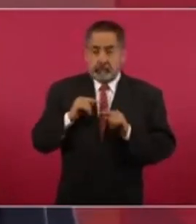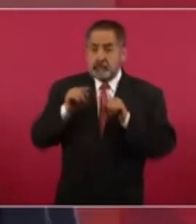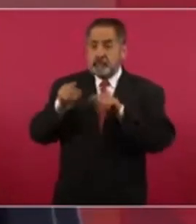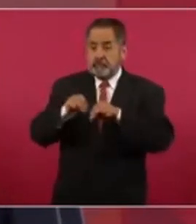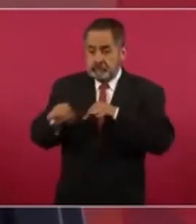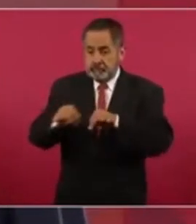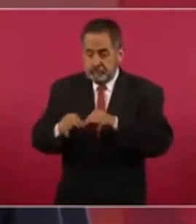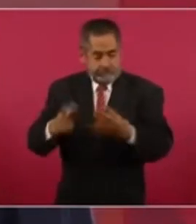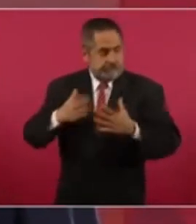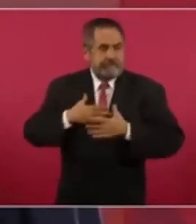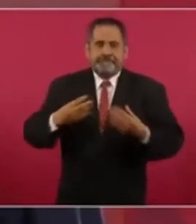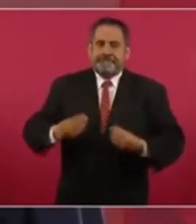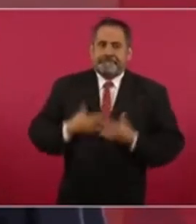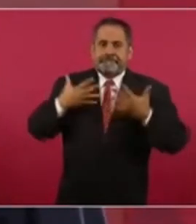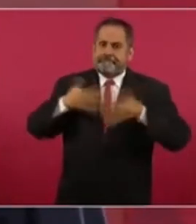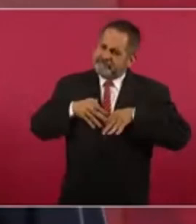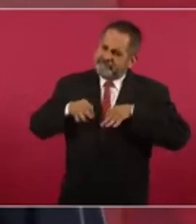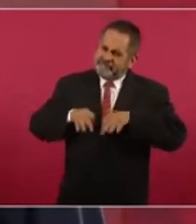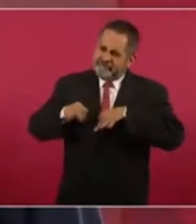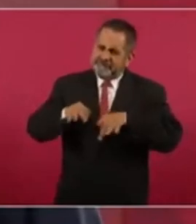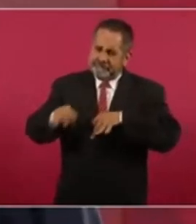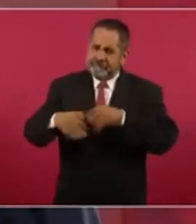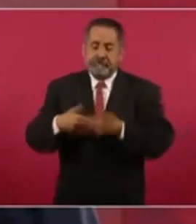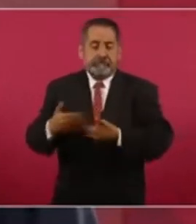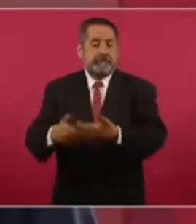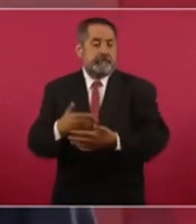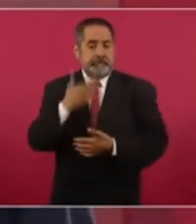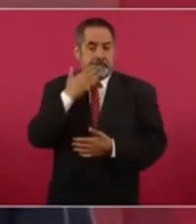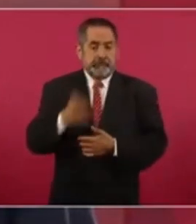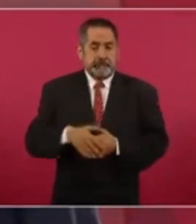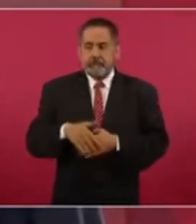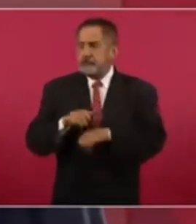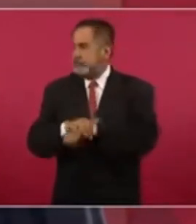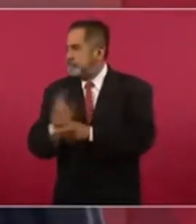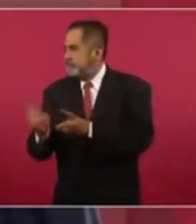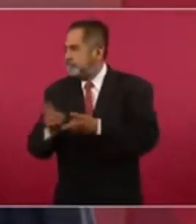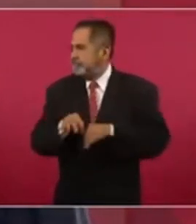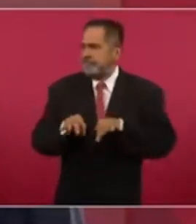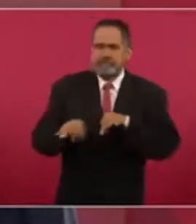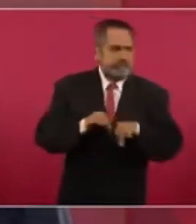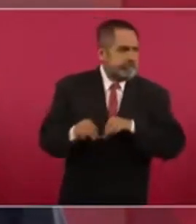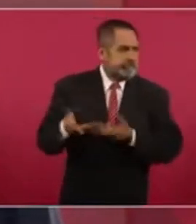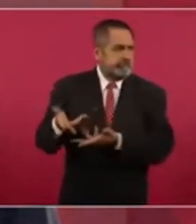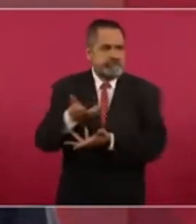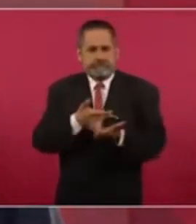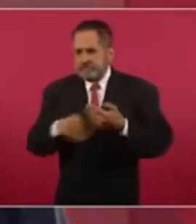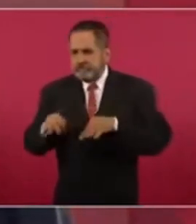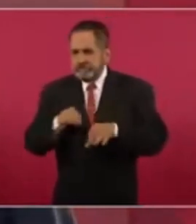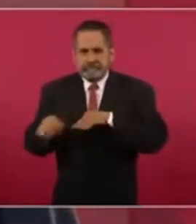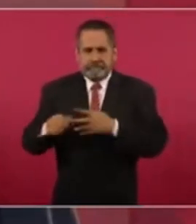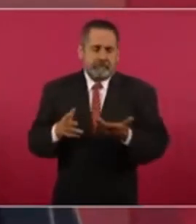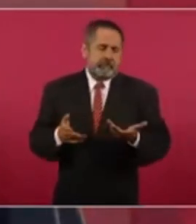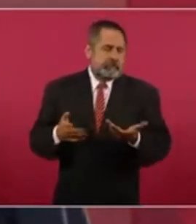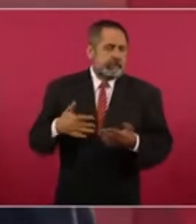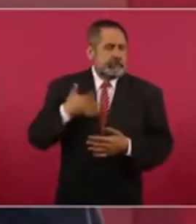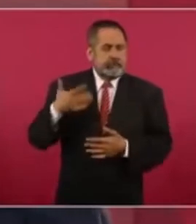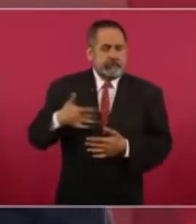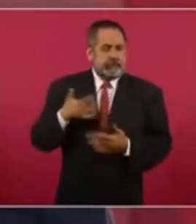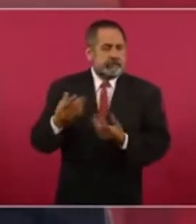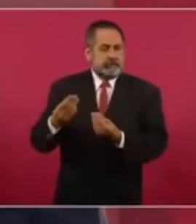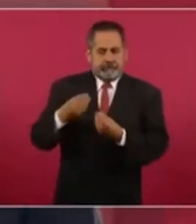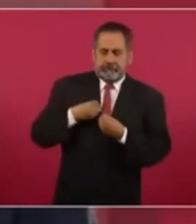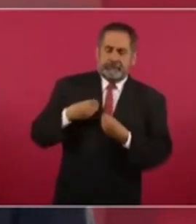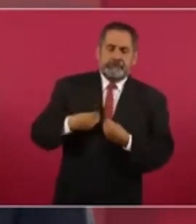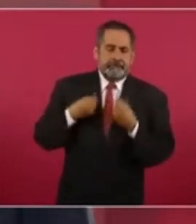mantiene vivos y sus amigos de trabajo y son otras circunstancias.